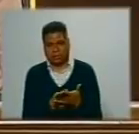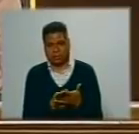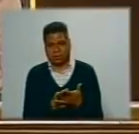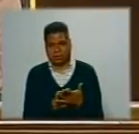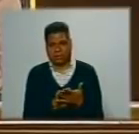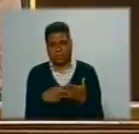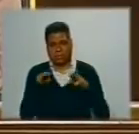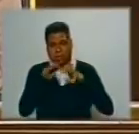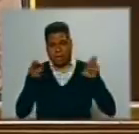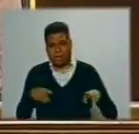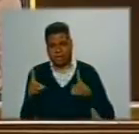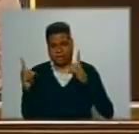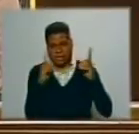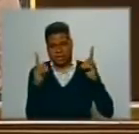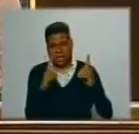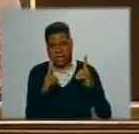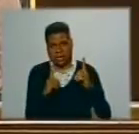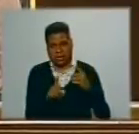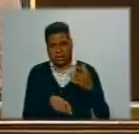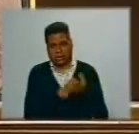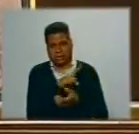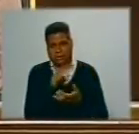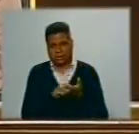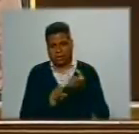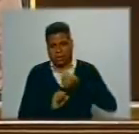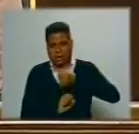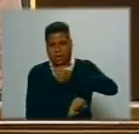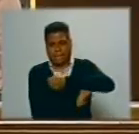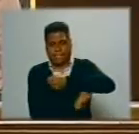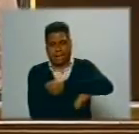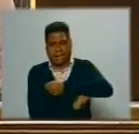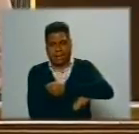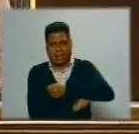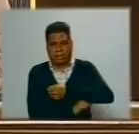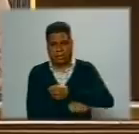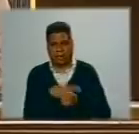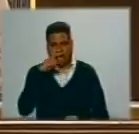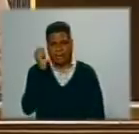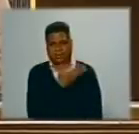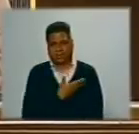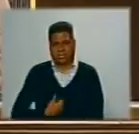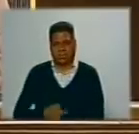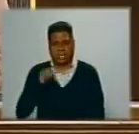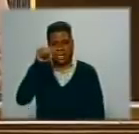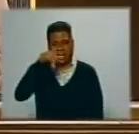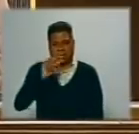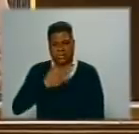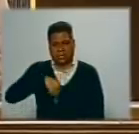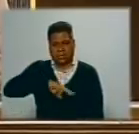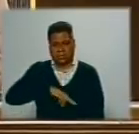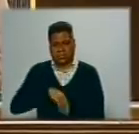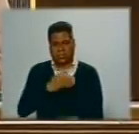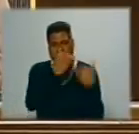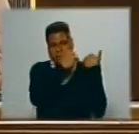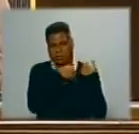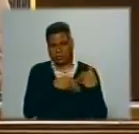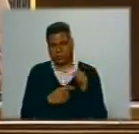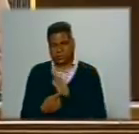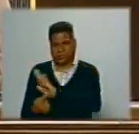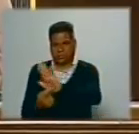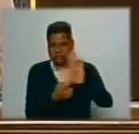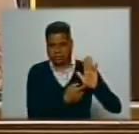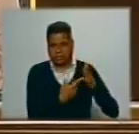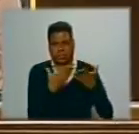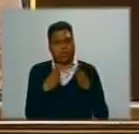de diálogo que contó con el respaldo del presidente de República Dominicana, y desde acá nuestro reconocimiento por todo su